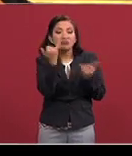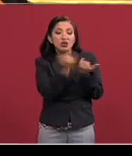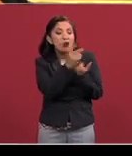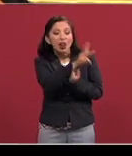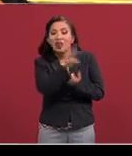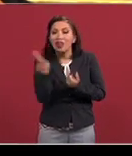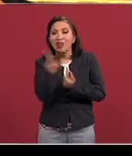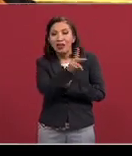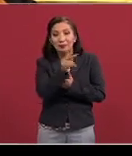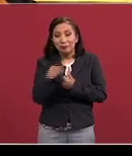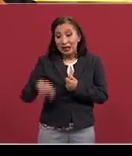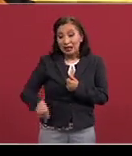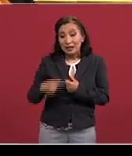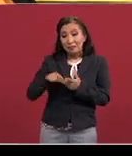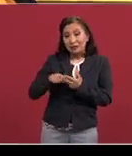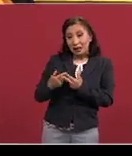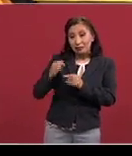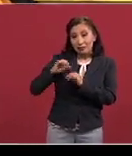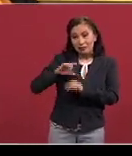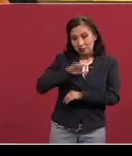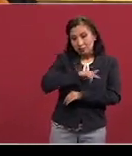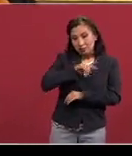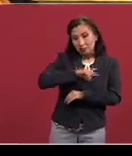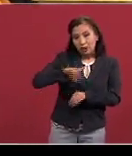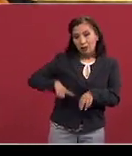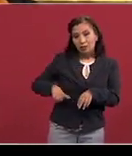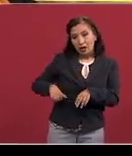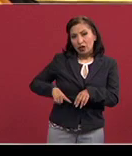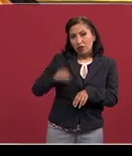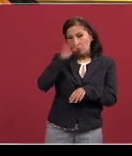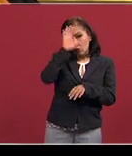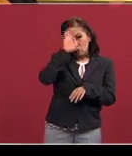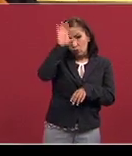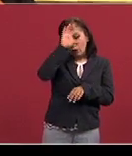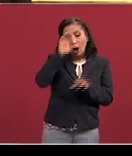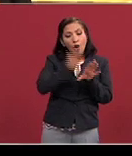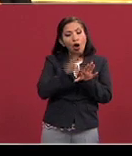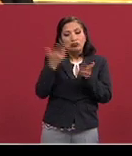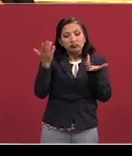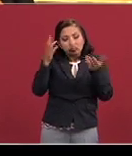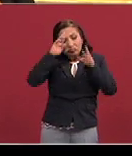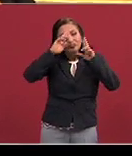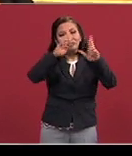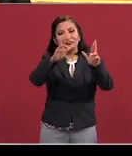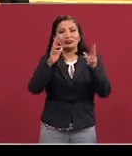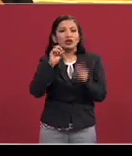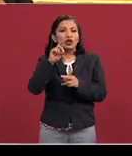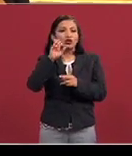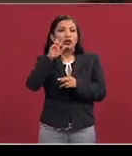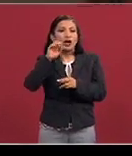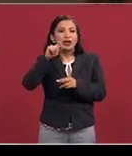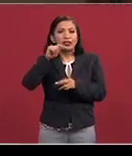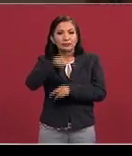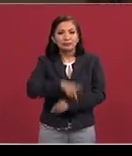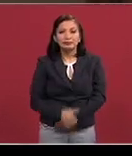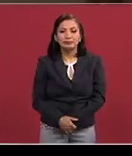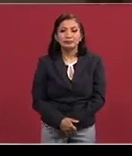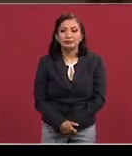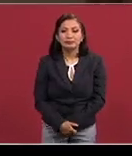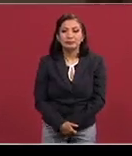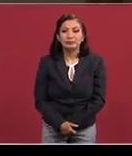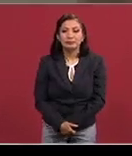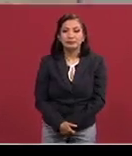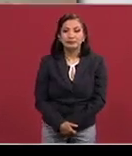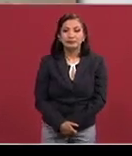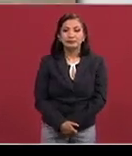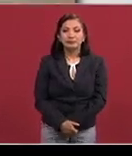comenzar esta administración de nuestra Secretaría de Cultura, pues con un monumento histórico como es el Dr. Atl. Totalmente.